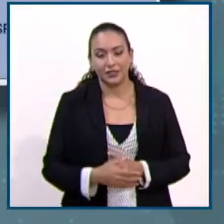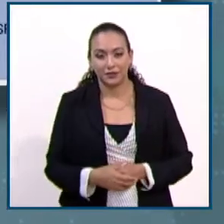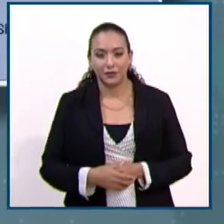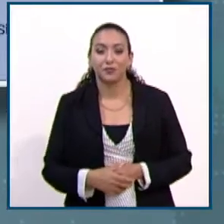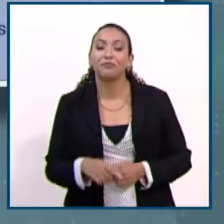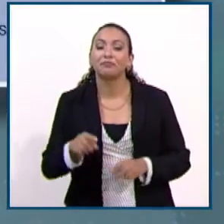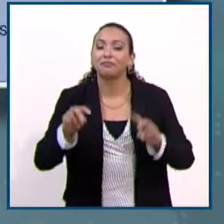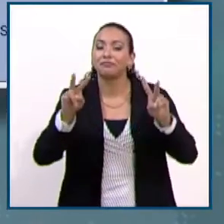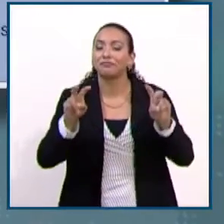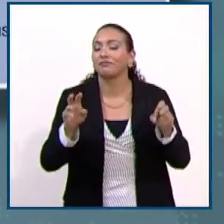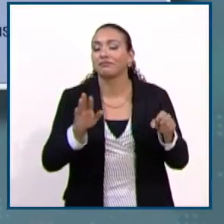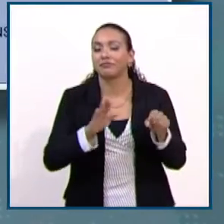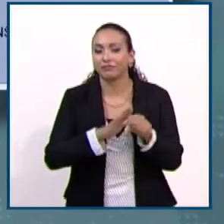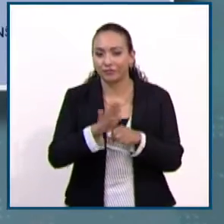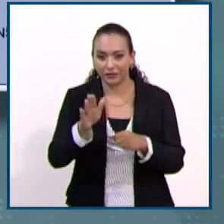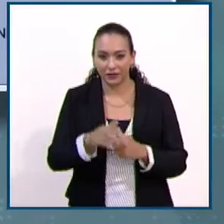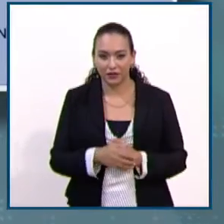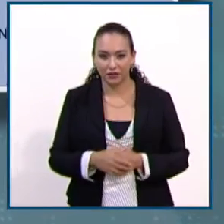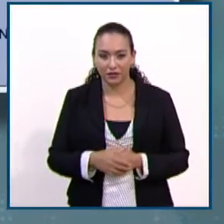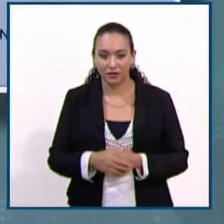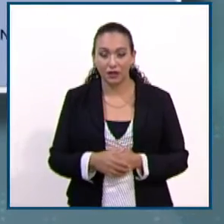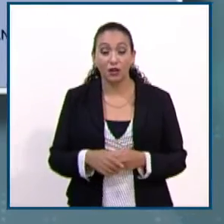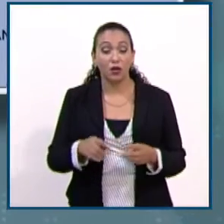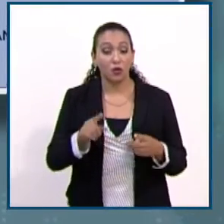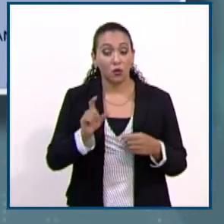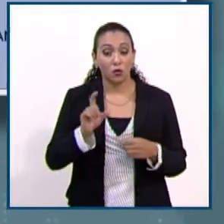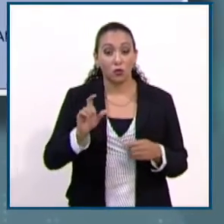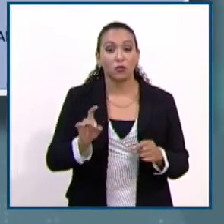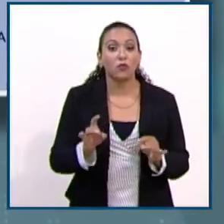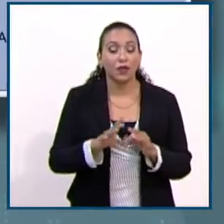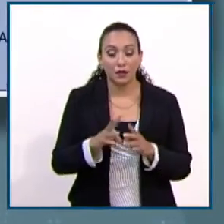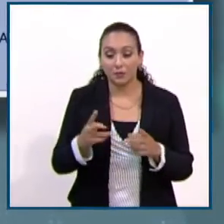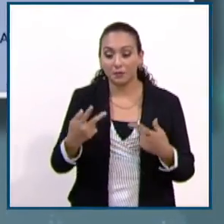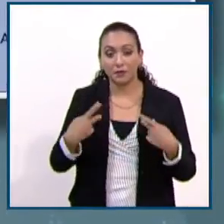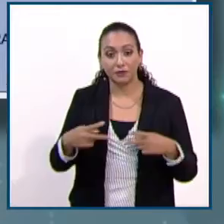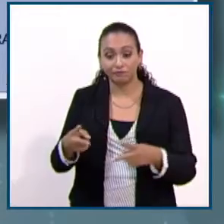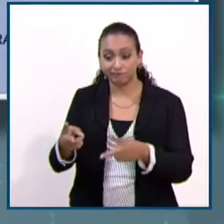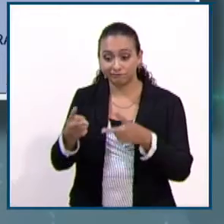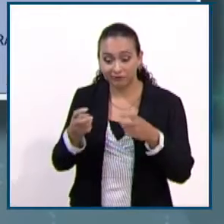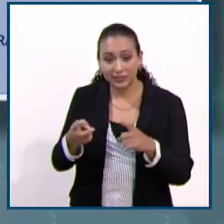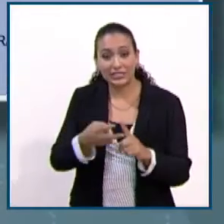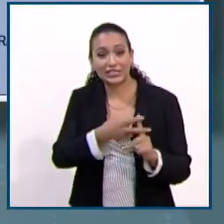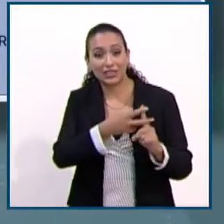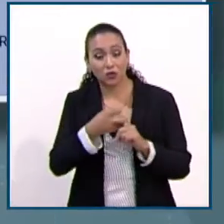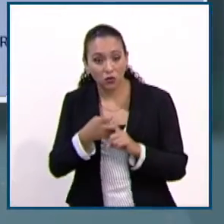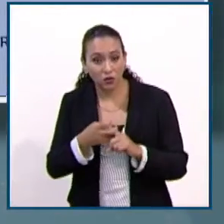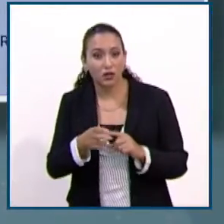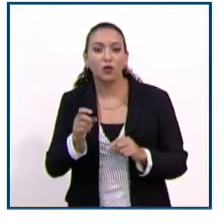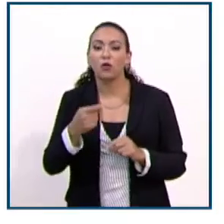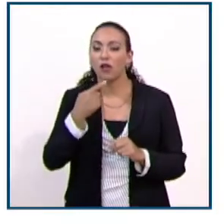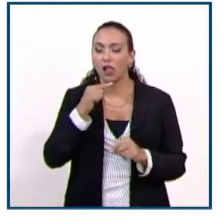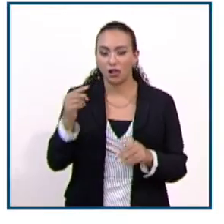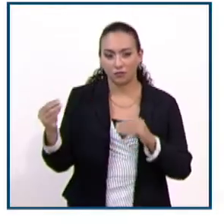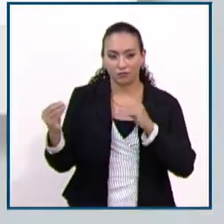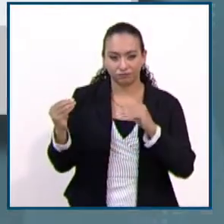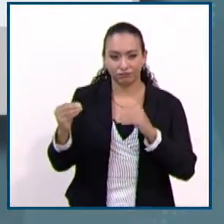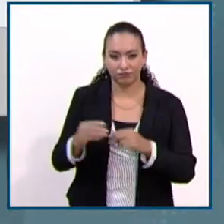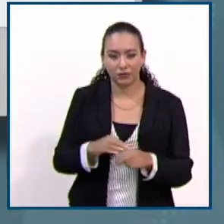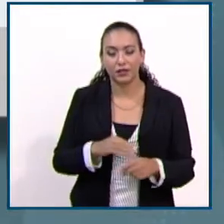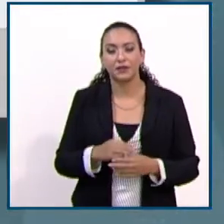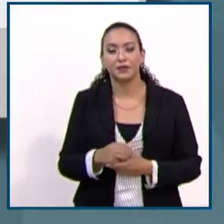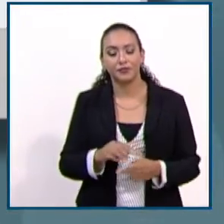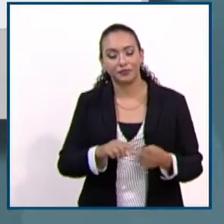abordan temas relacionados con supletoriedad en casos de secuestro y suspensión en amparo indirecto, mientras que de